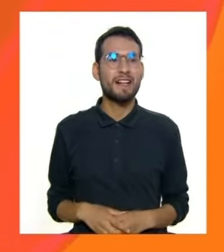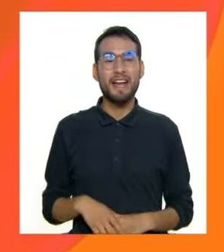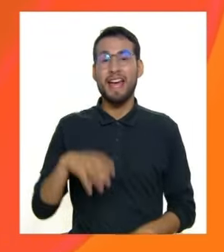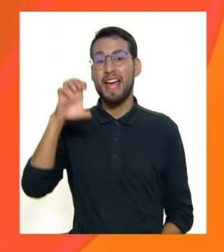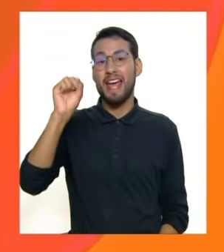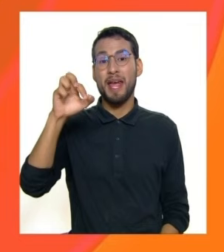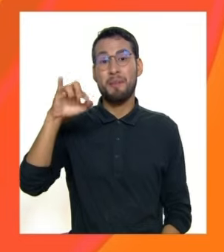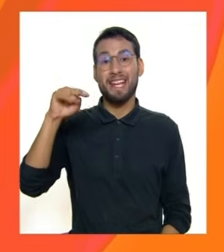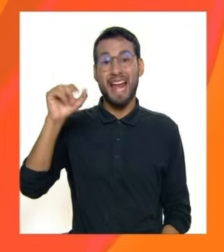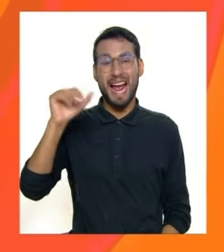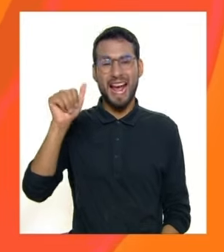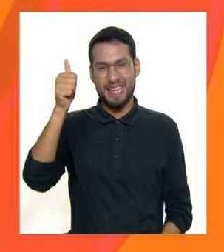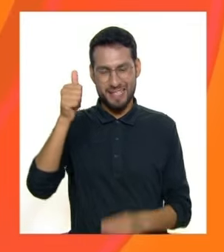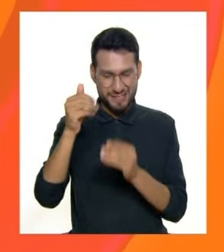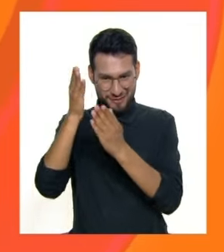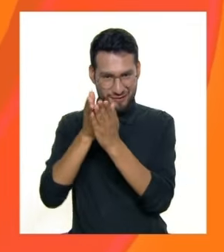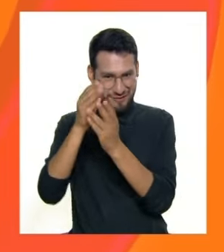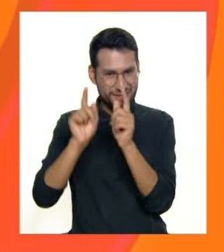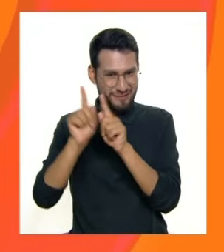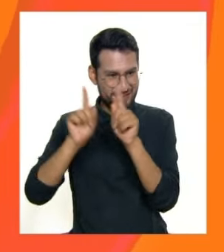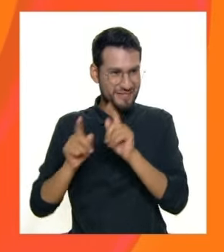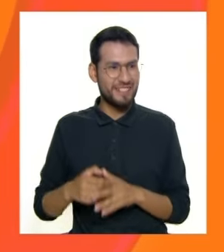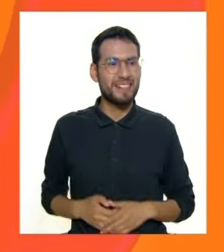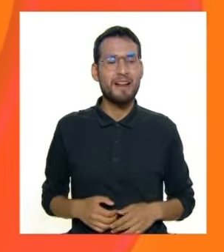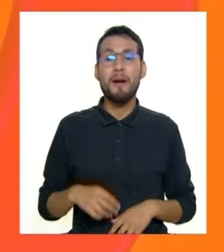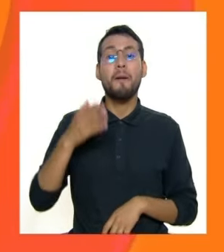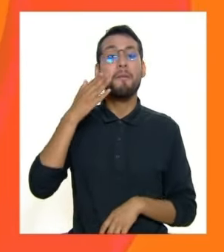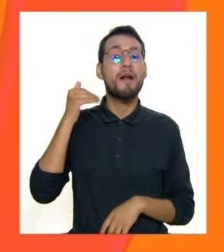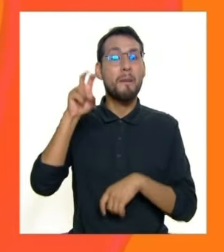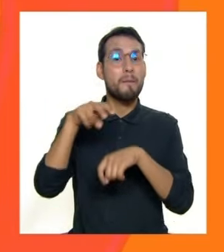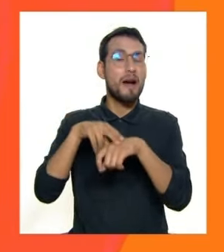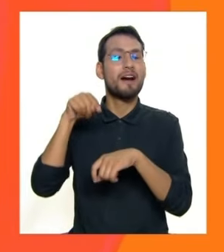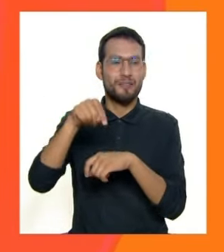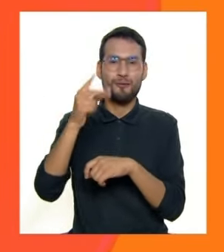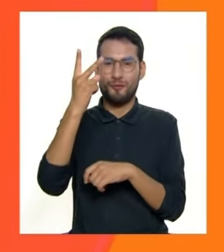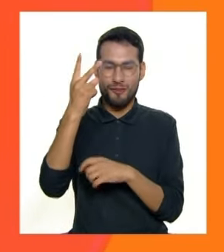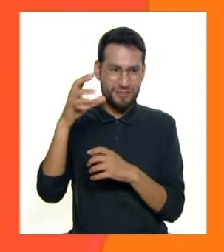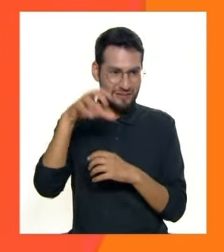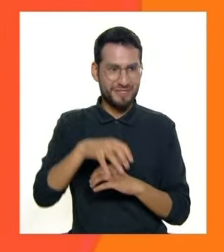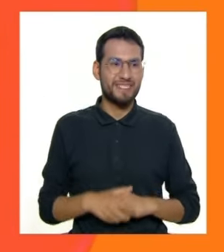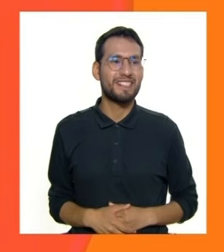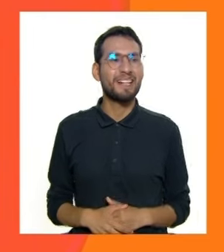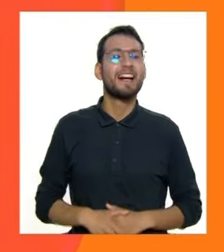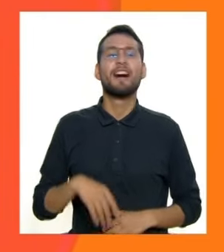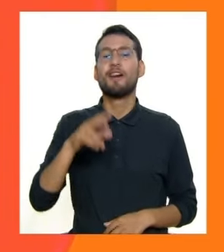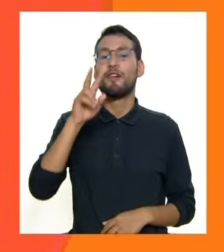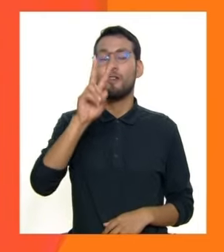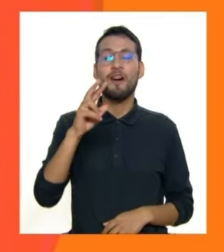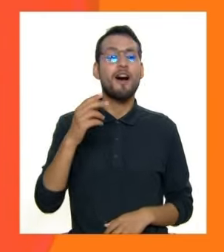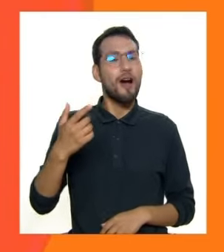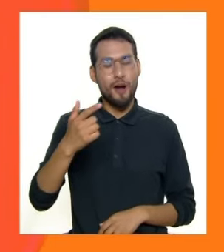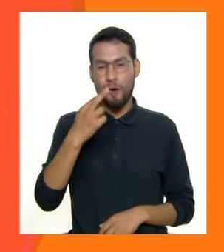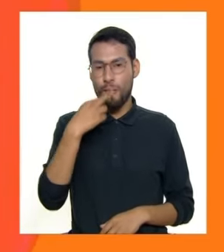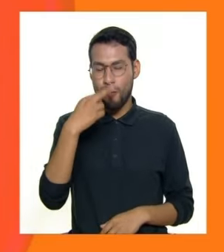10 ramas de espinaca. 10 ramas de espinaca. 2 papas blancas. 2 papitas blancas. 2 cucharadas de ají colorado.